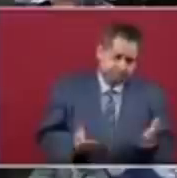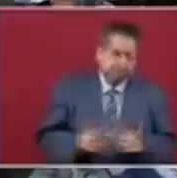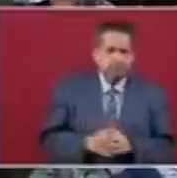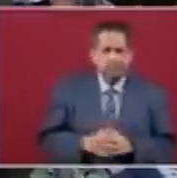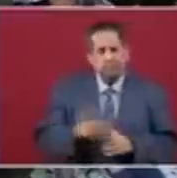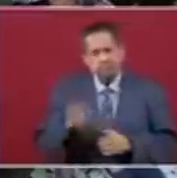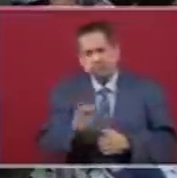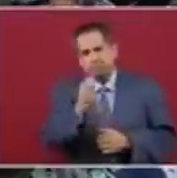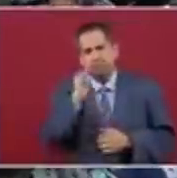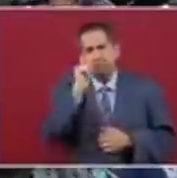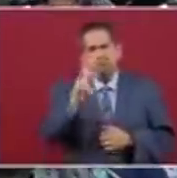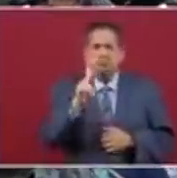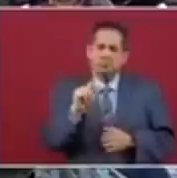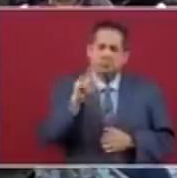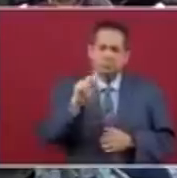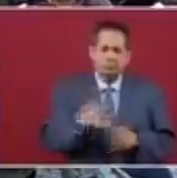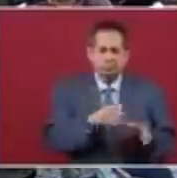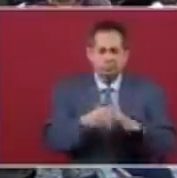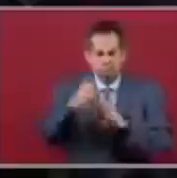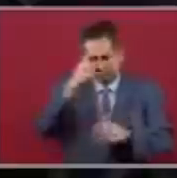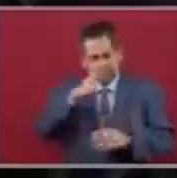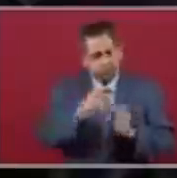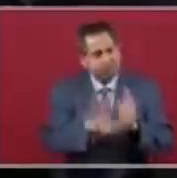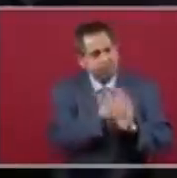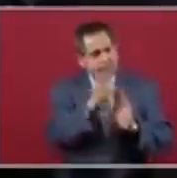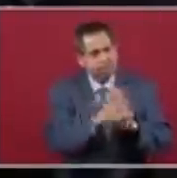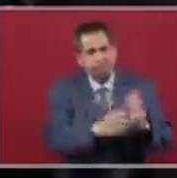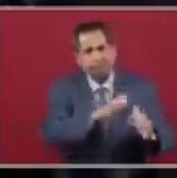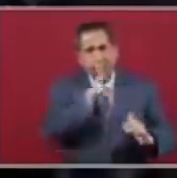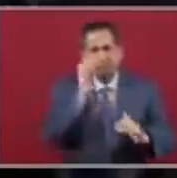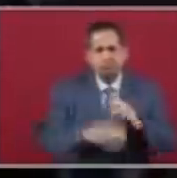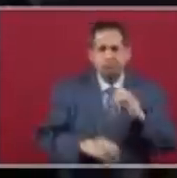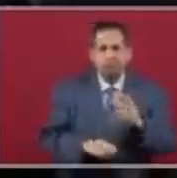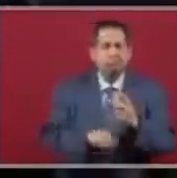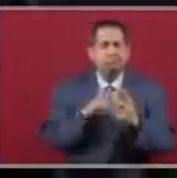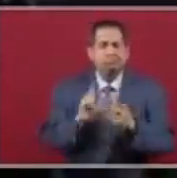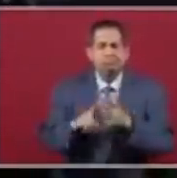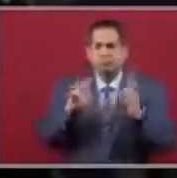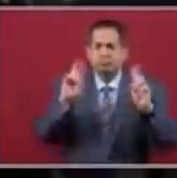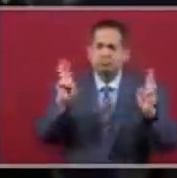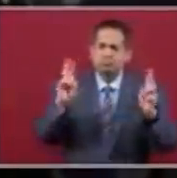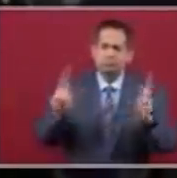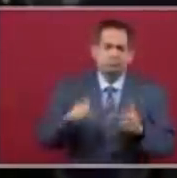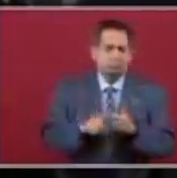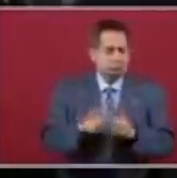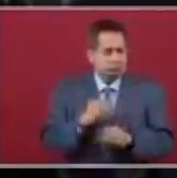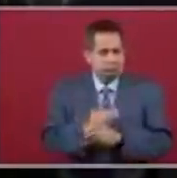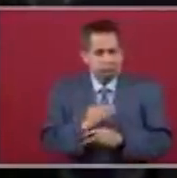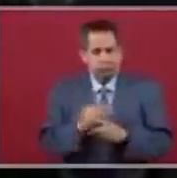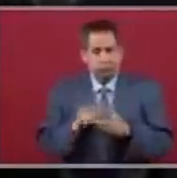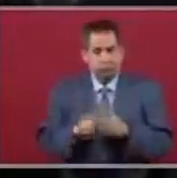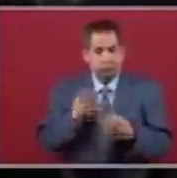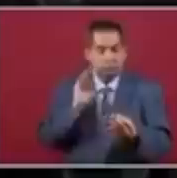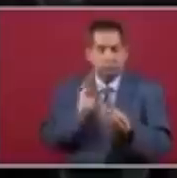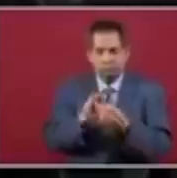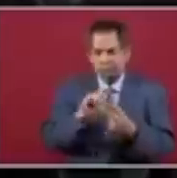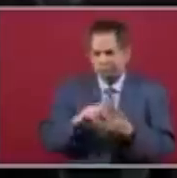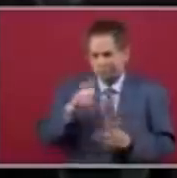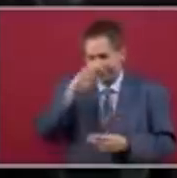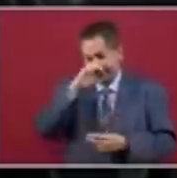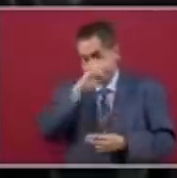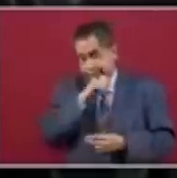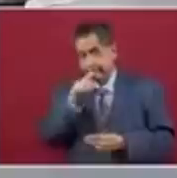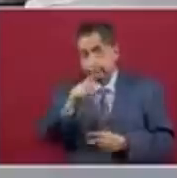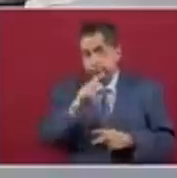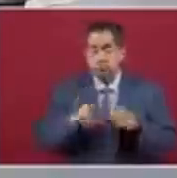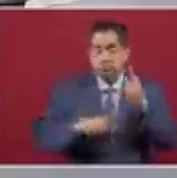es si hay un plan en ese caso en específico para terminar la carretera. El otro gran tema que tenemos en este momento, porque se acerca el calor y usted ha estado